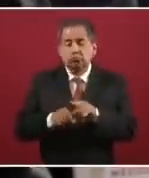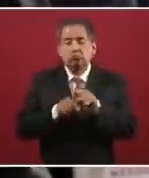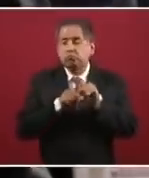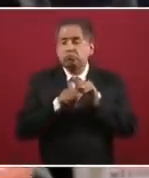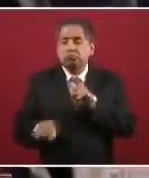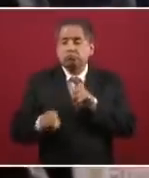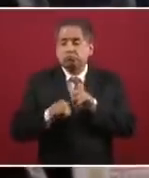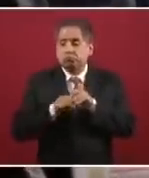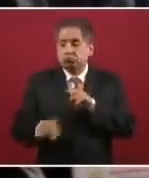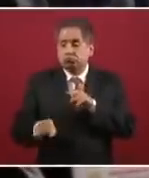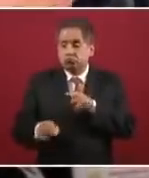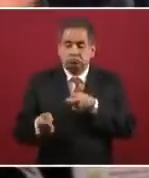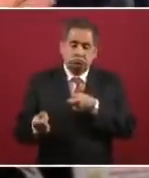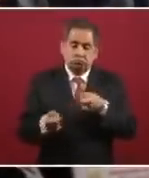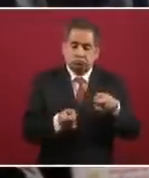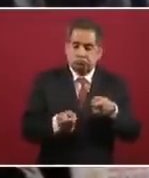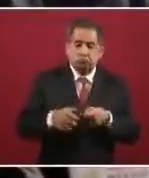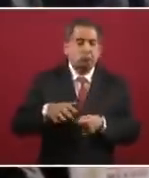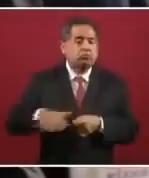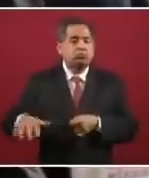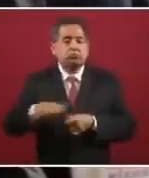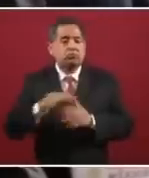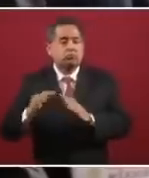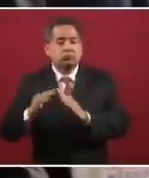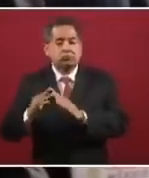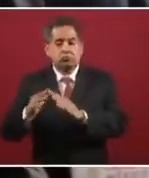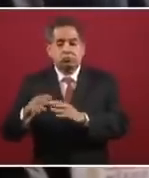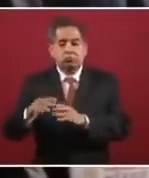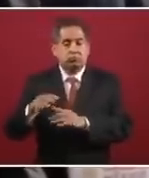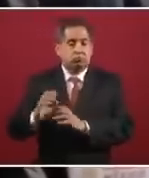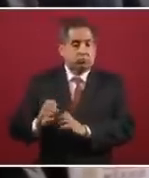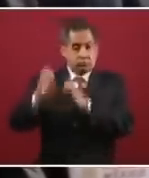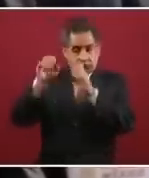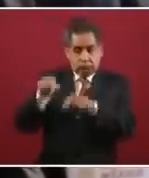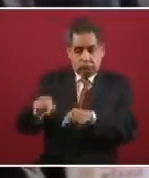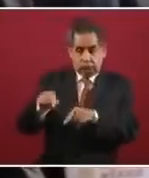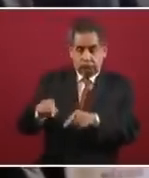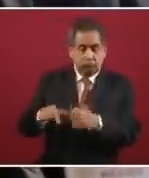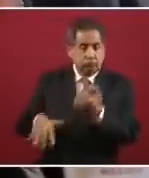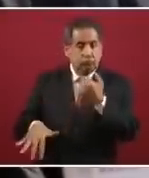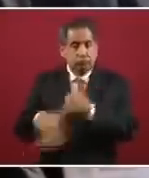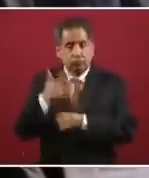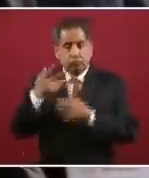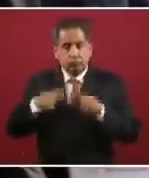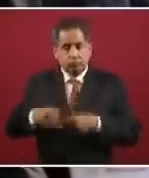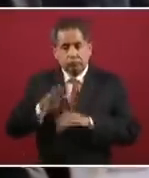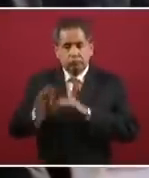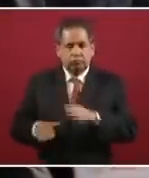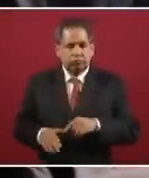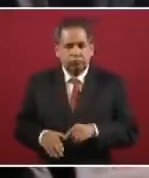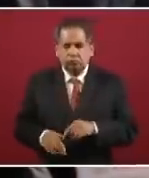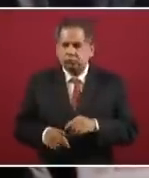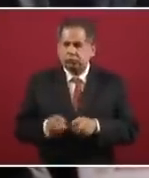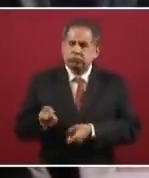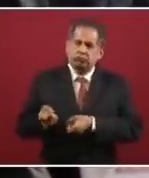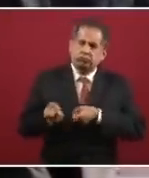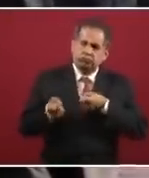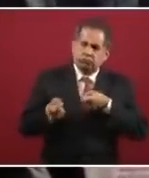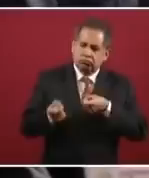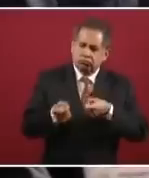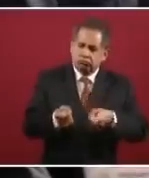dispara contra una zona habitacional, en un edificio, 15 muertos, señor, dispara con una ametralladora